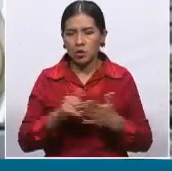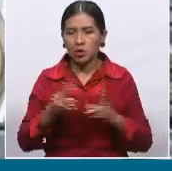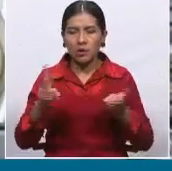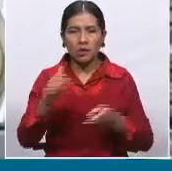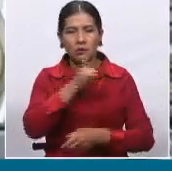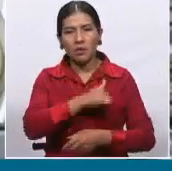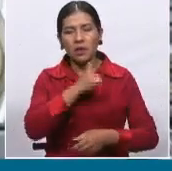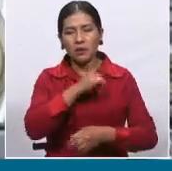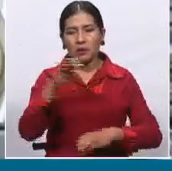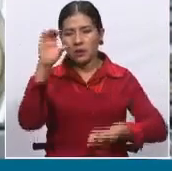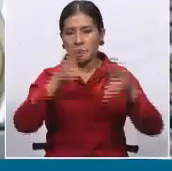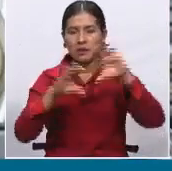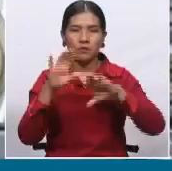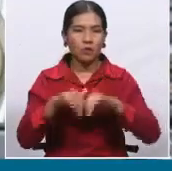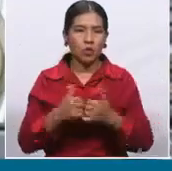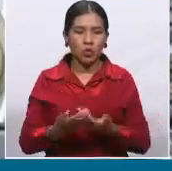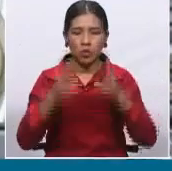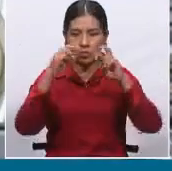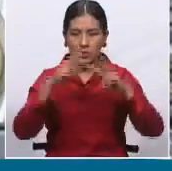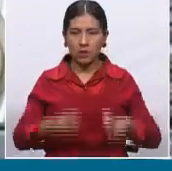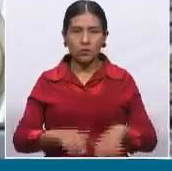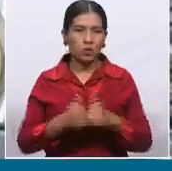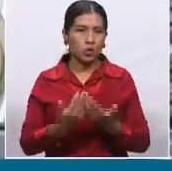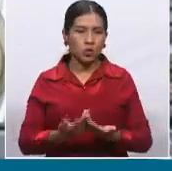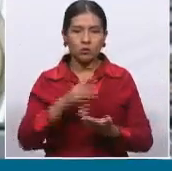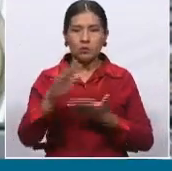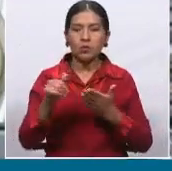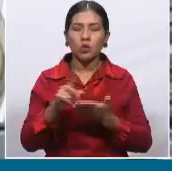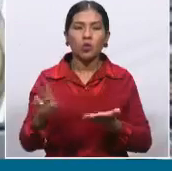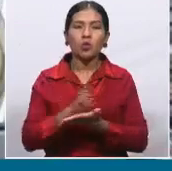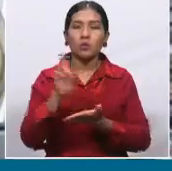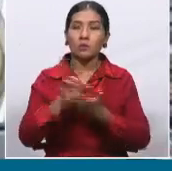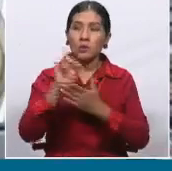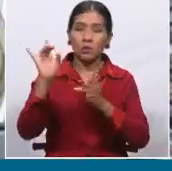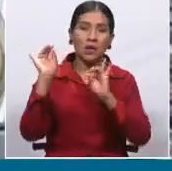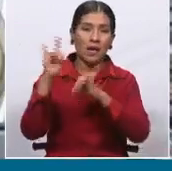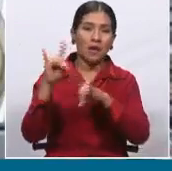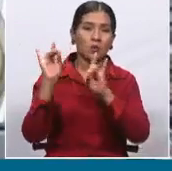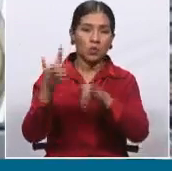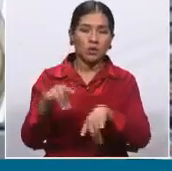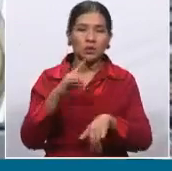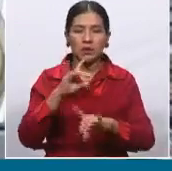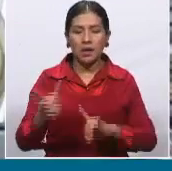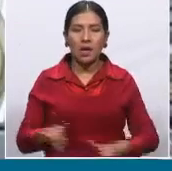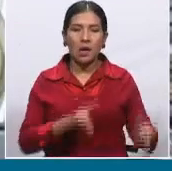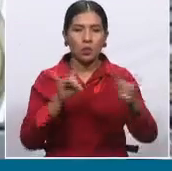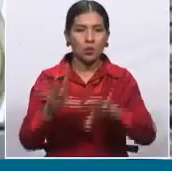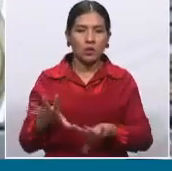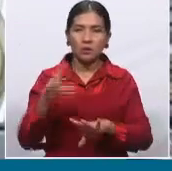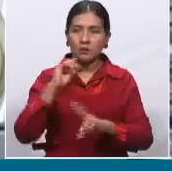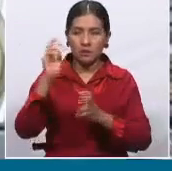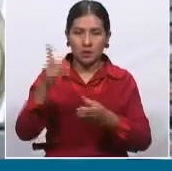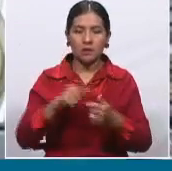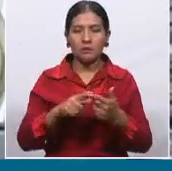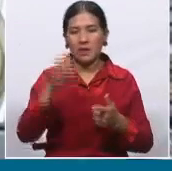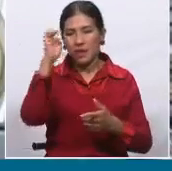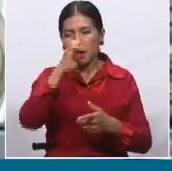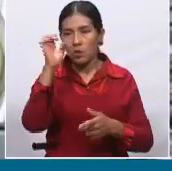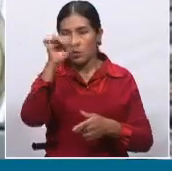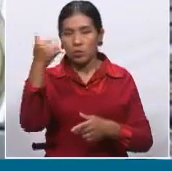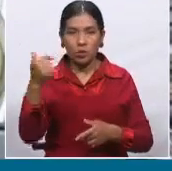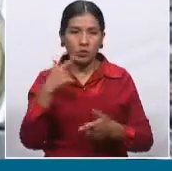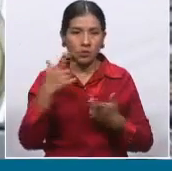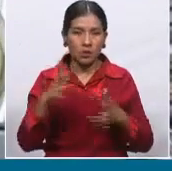componente científico investigativo, universidades de Australia, universidades de otros países de Europa han